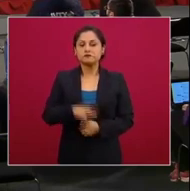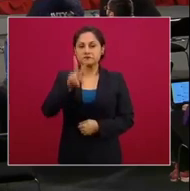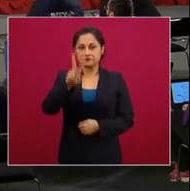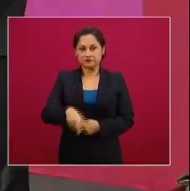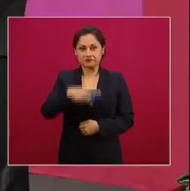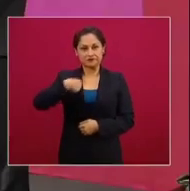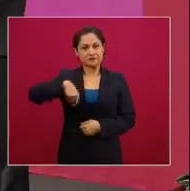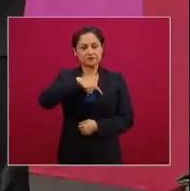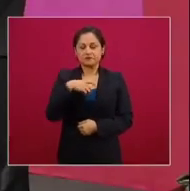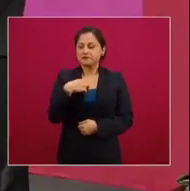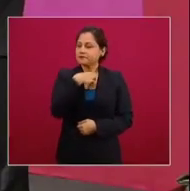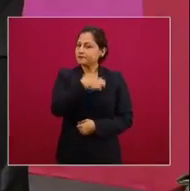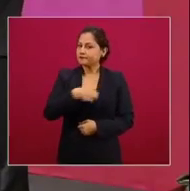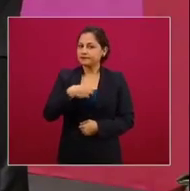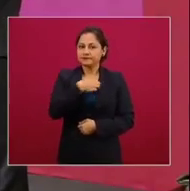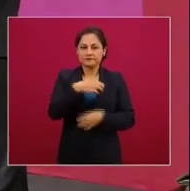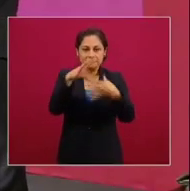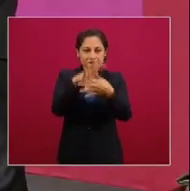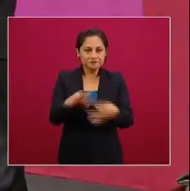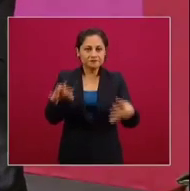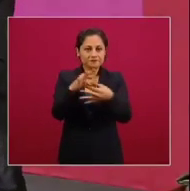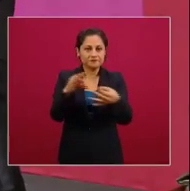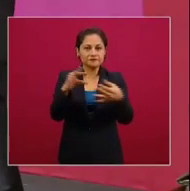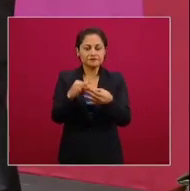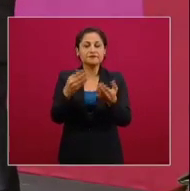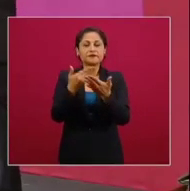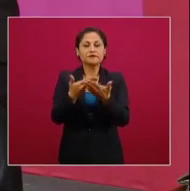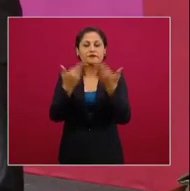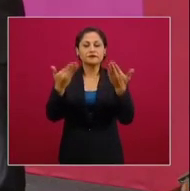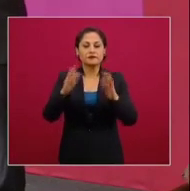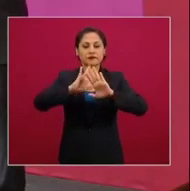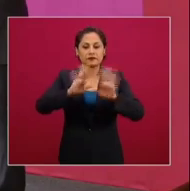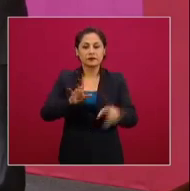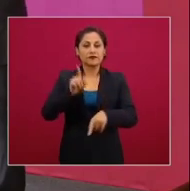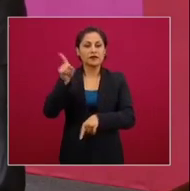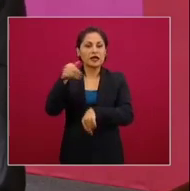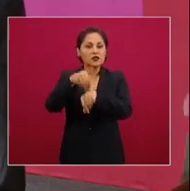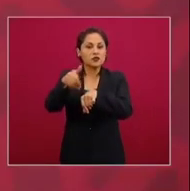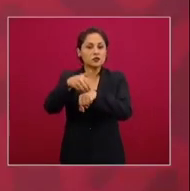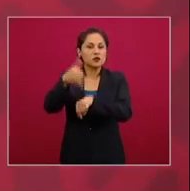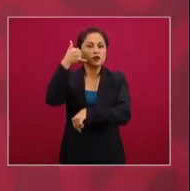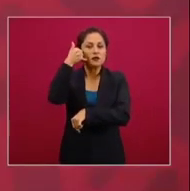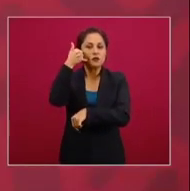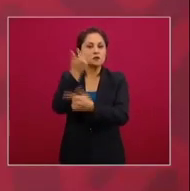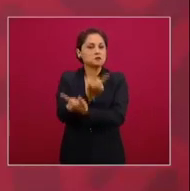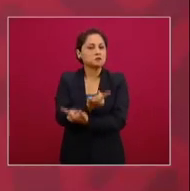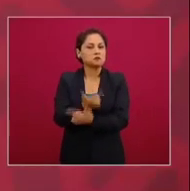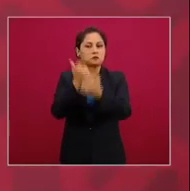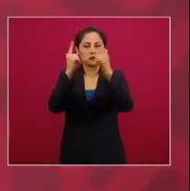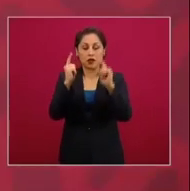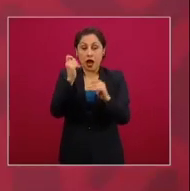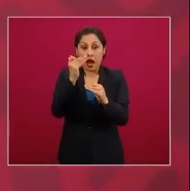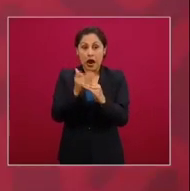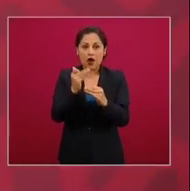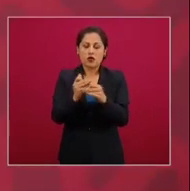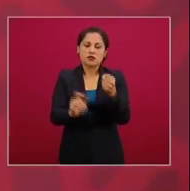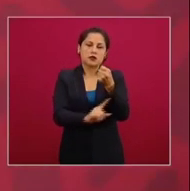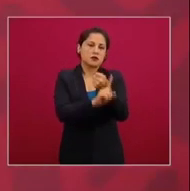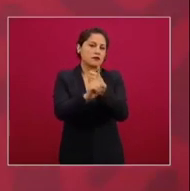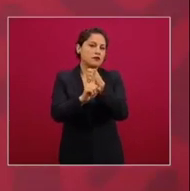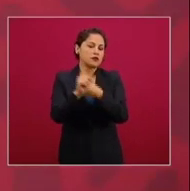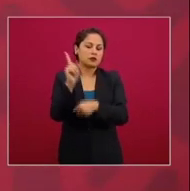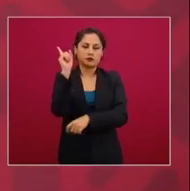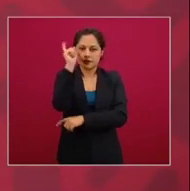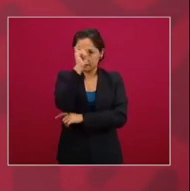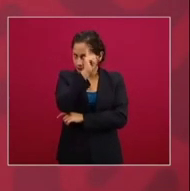alegría anunciar que hemos llegado a este momento en el cual este número está disponible. En un momento complicado, en un momento que sabemos